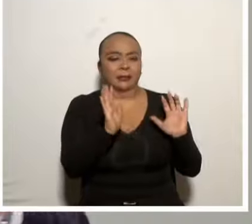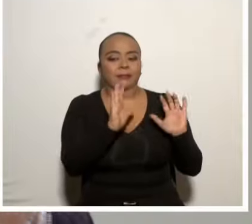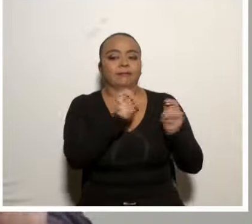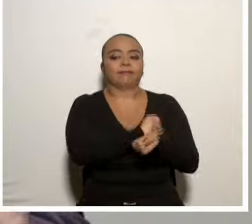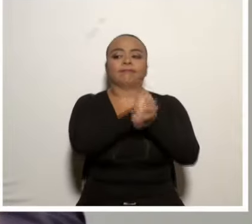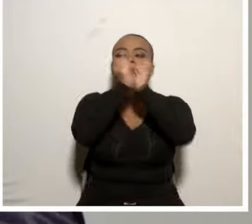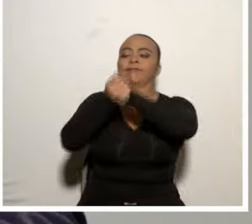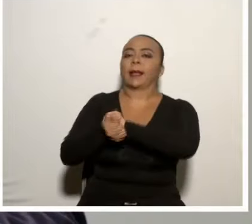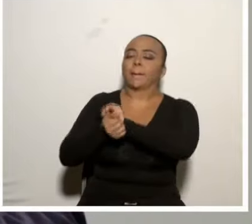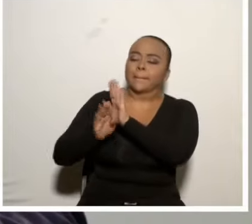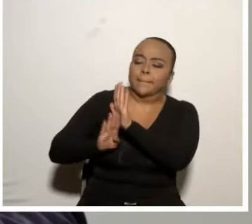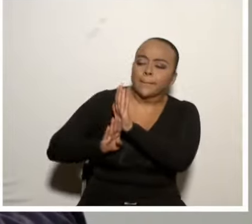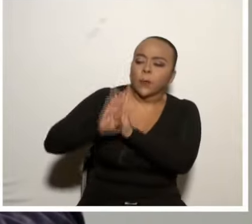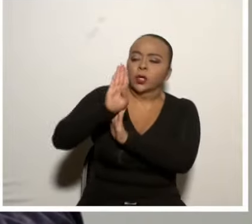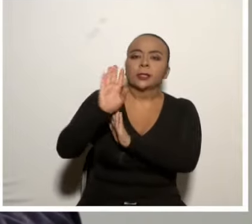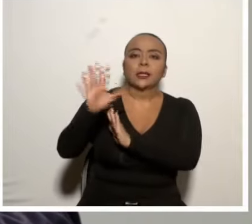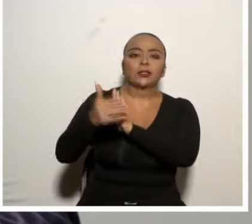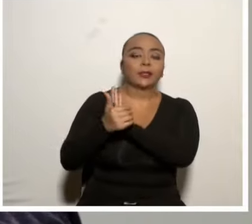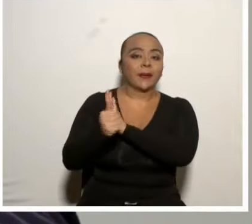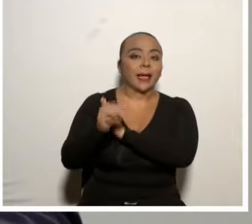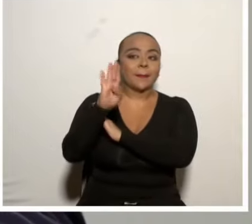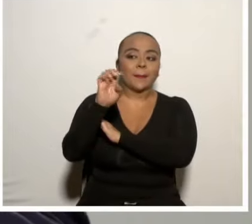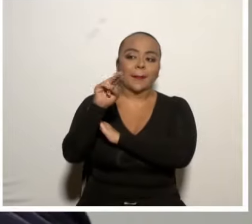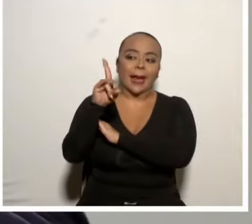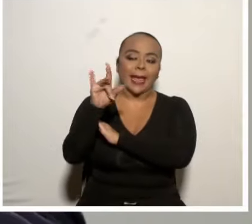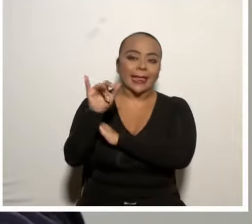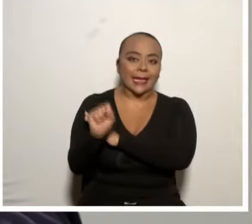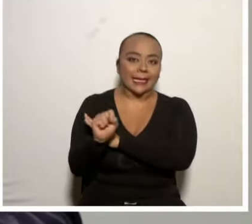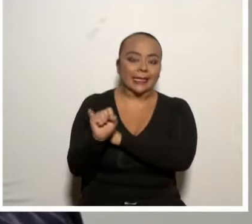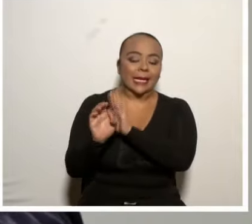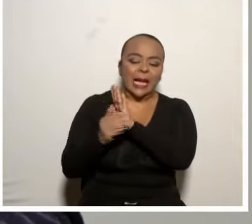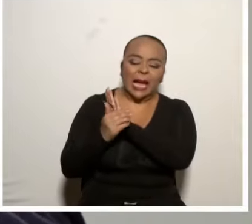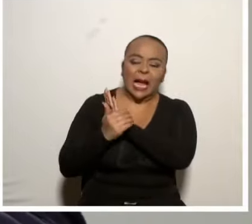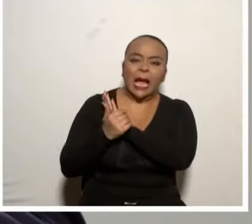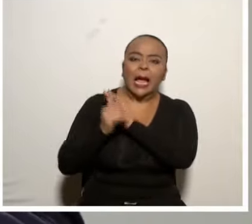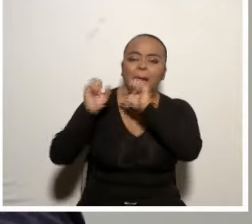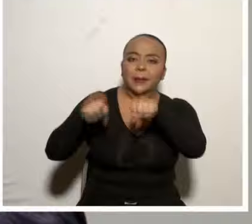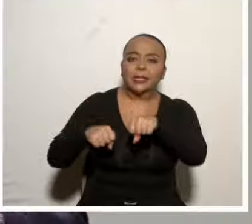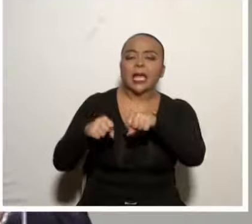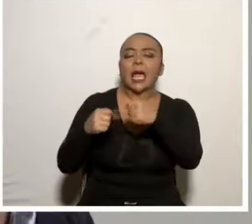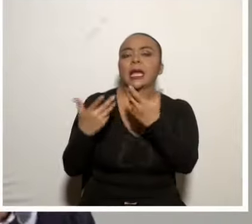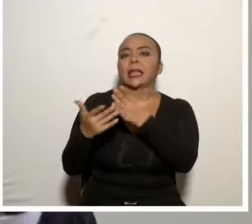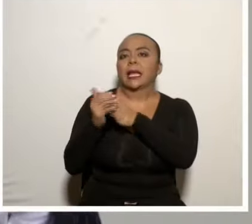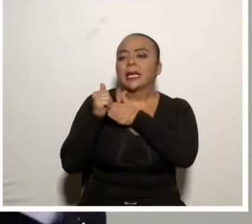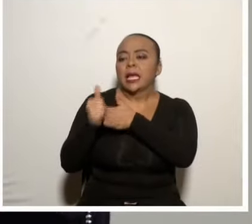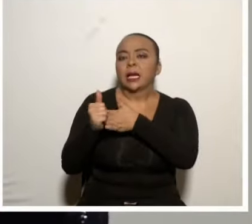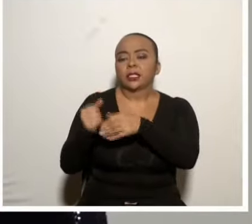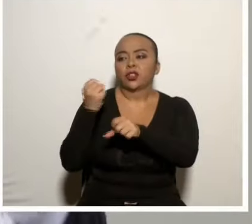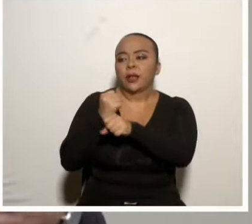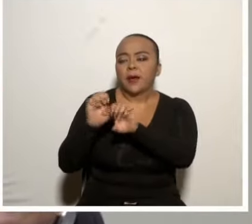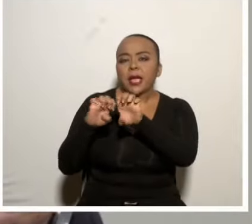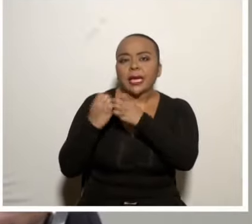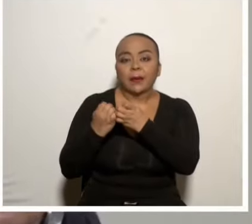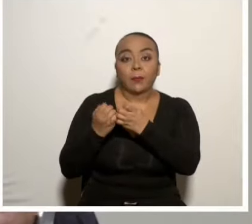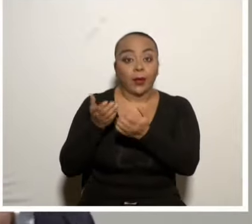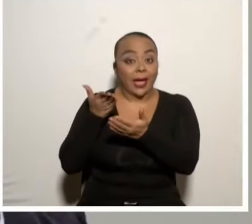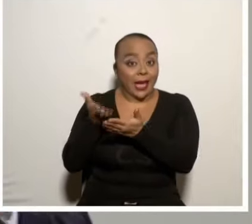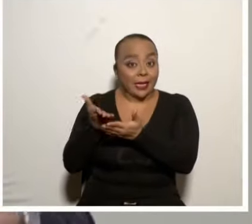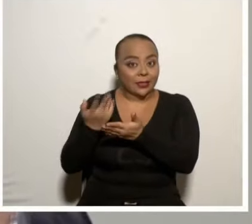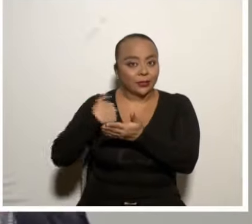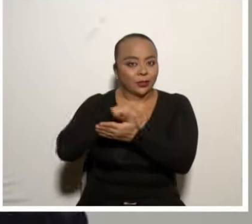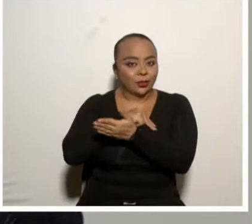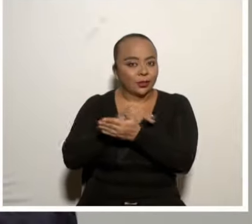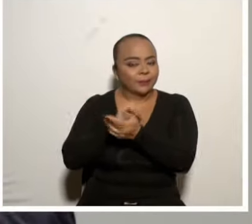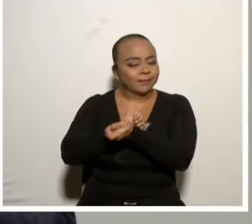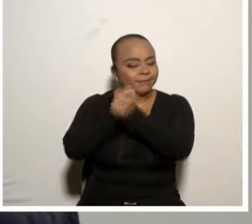a potenciar sus habilidades blandas, a potenciar su capacidad de liderazgo, su capacidad de trabajo en equipo. En esa línea caminaremos